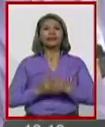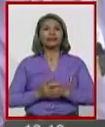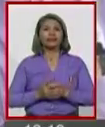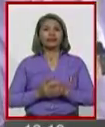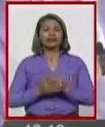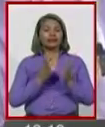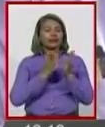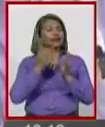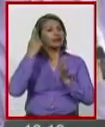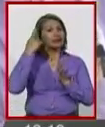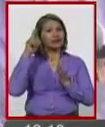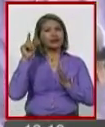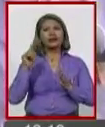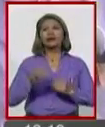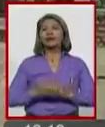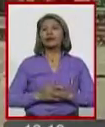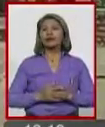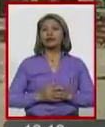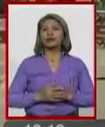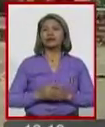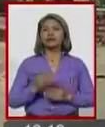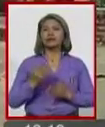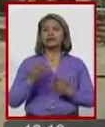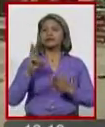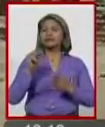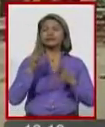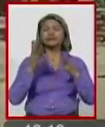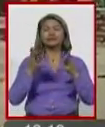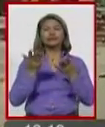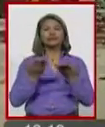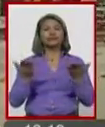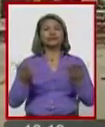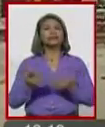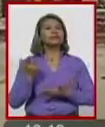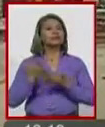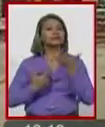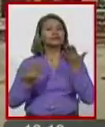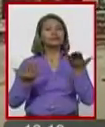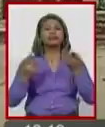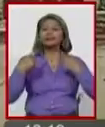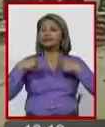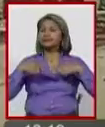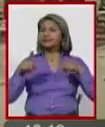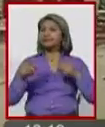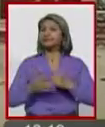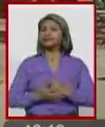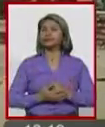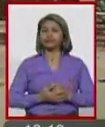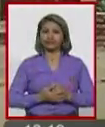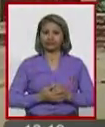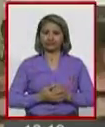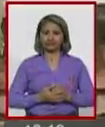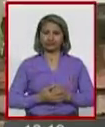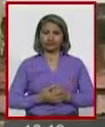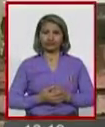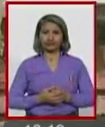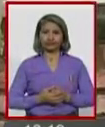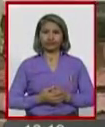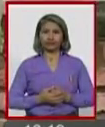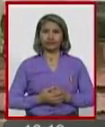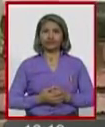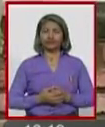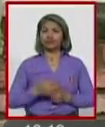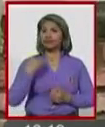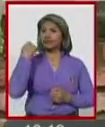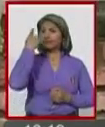Un arreglo para que... ¿O qué? Así, pues. ¿De qué sirve que me vayan y me guarden? Si